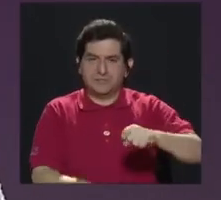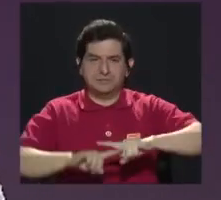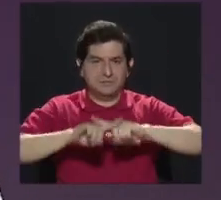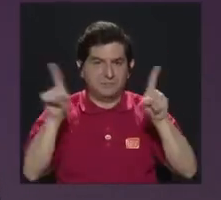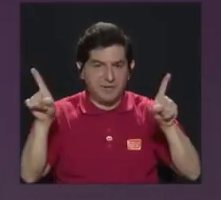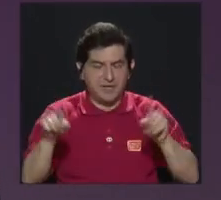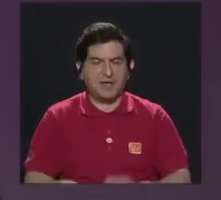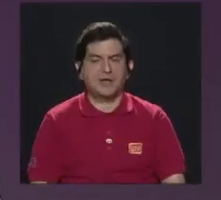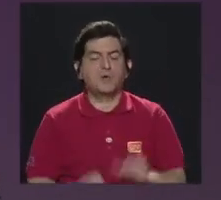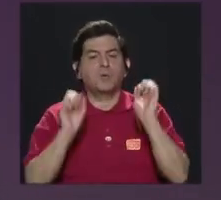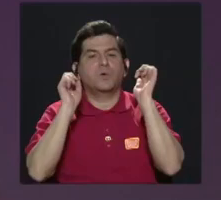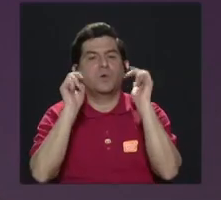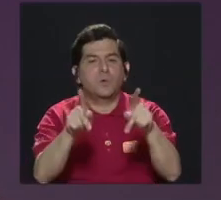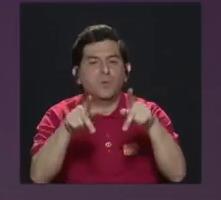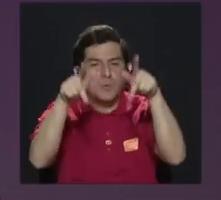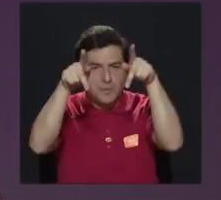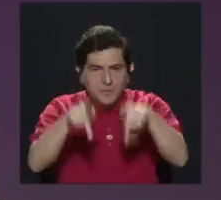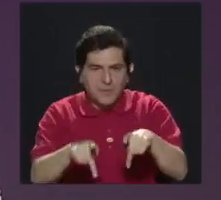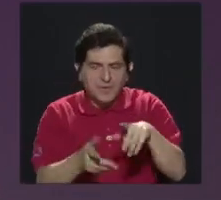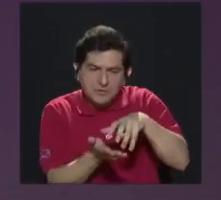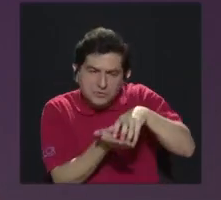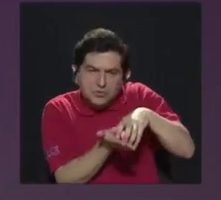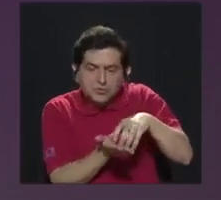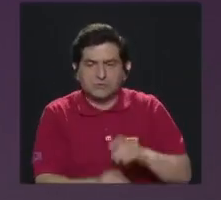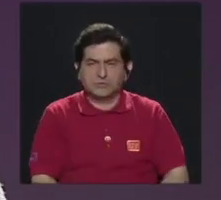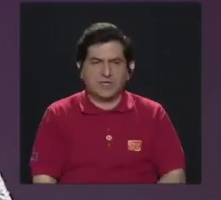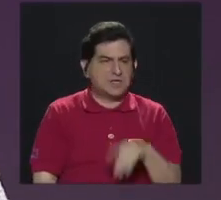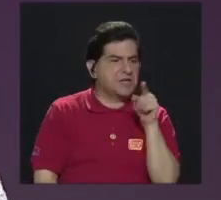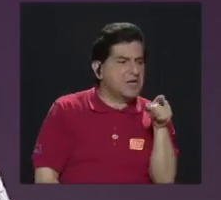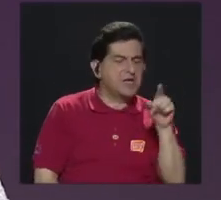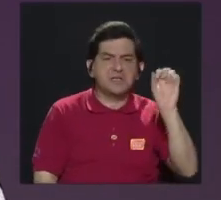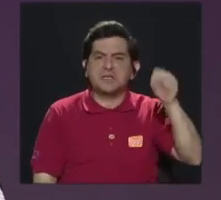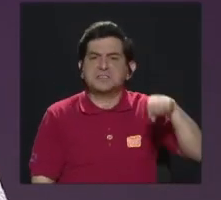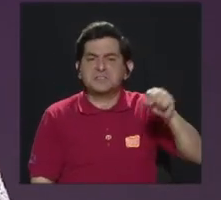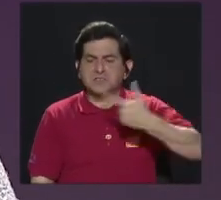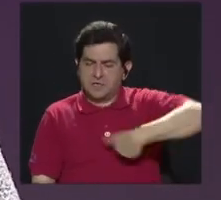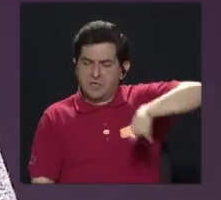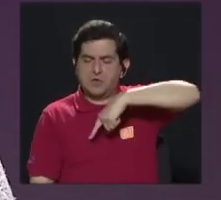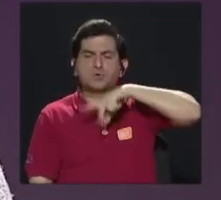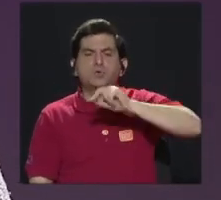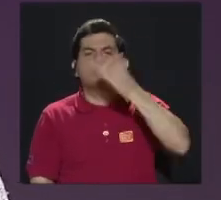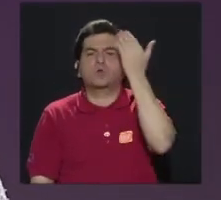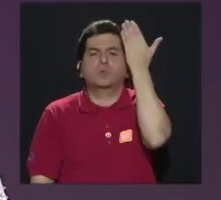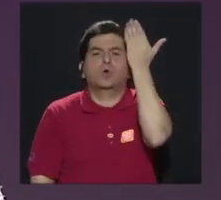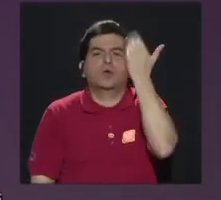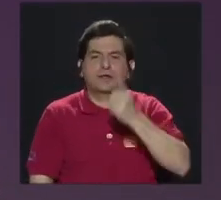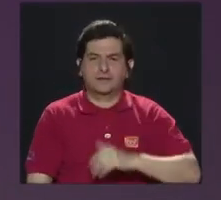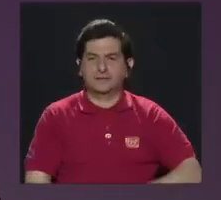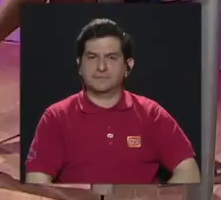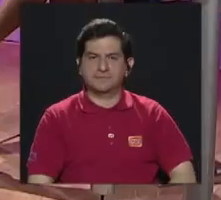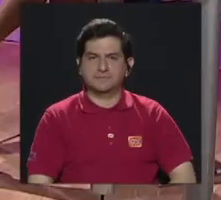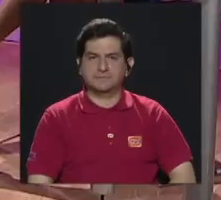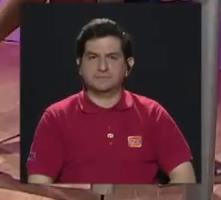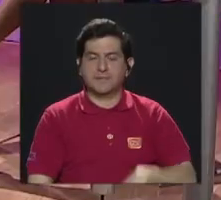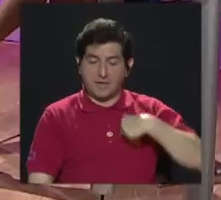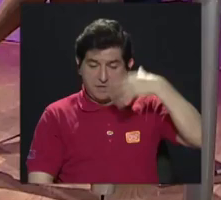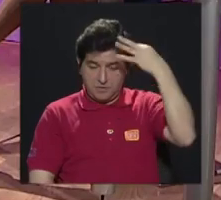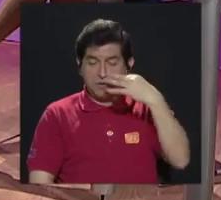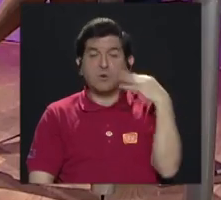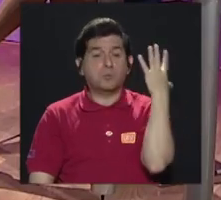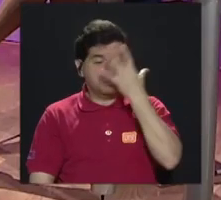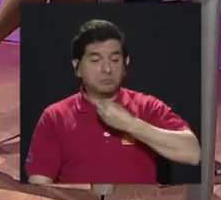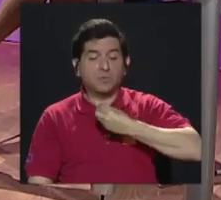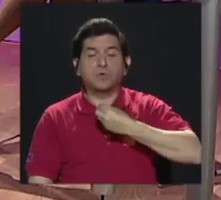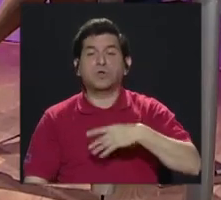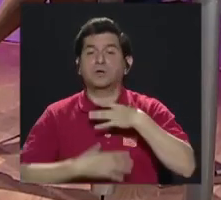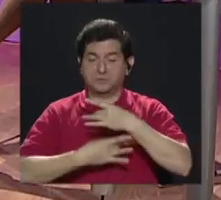que abrimos una puerta para que la gente se cuestione por qué ella sí y nosotros no. Entonces, me parece muy bonito